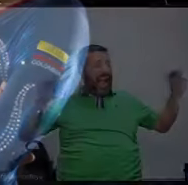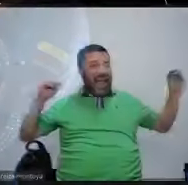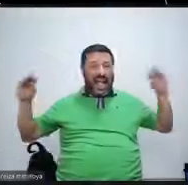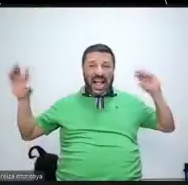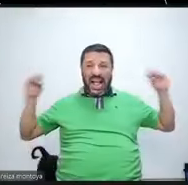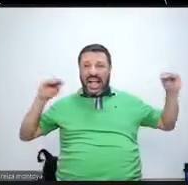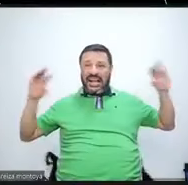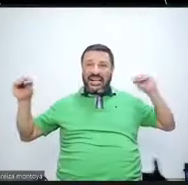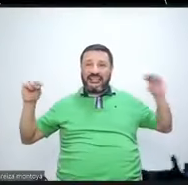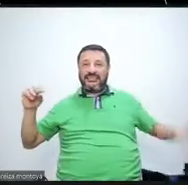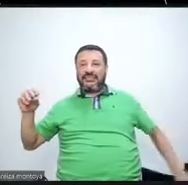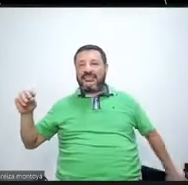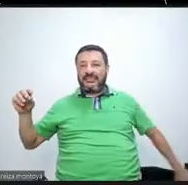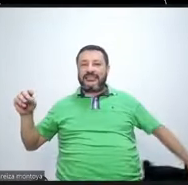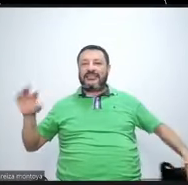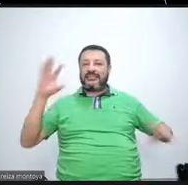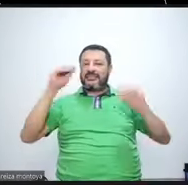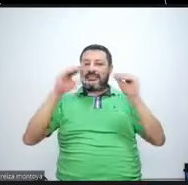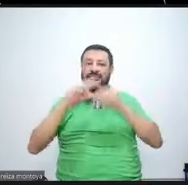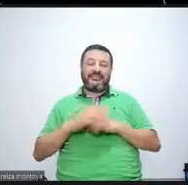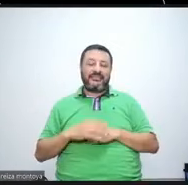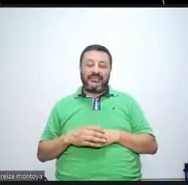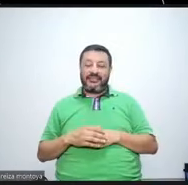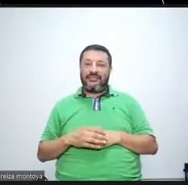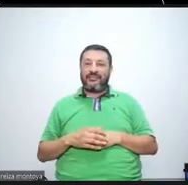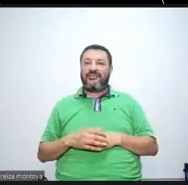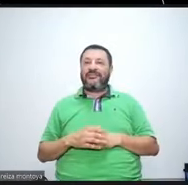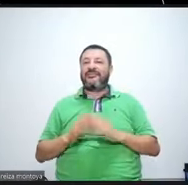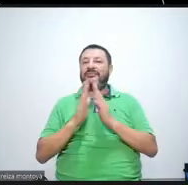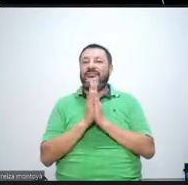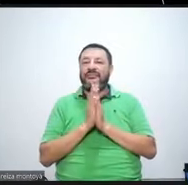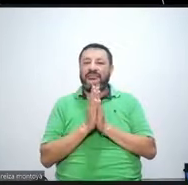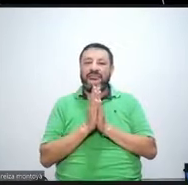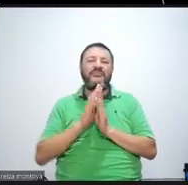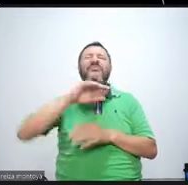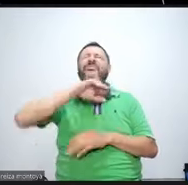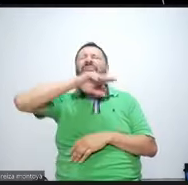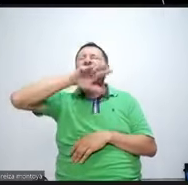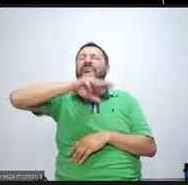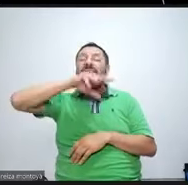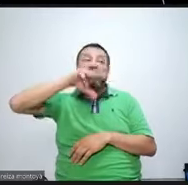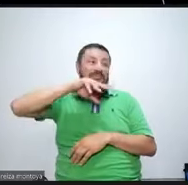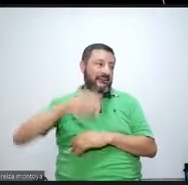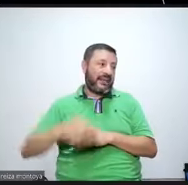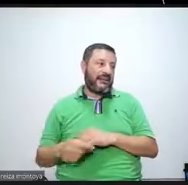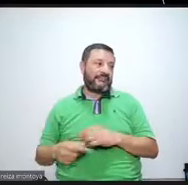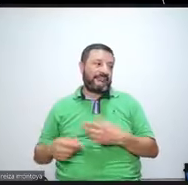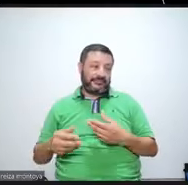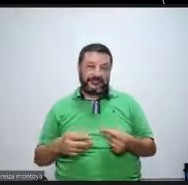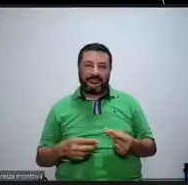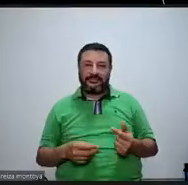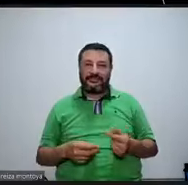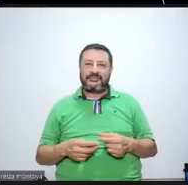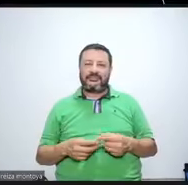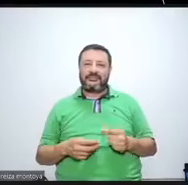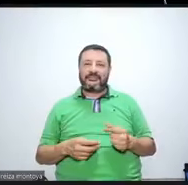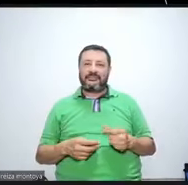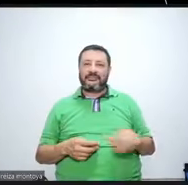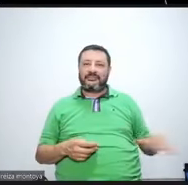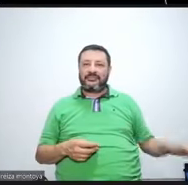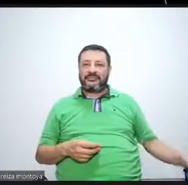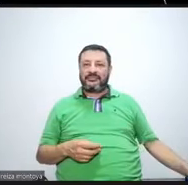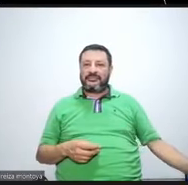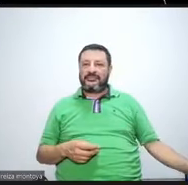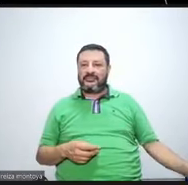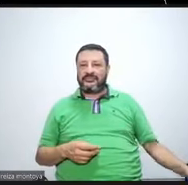pasar... Hay un territorio mágico esperando a que lo descubra. Solamente háblame tú, le digo alguna como